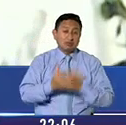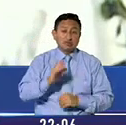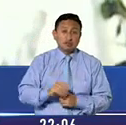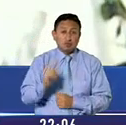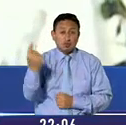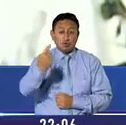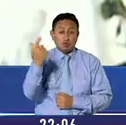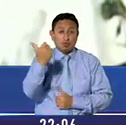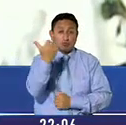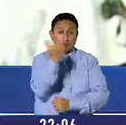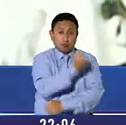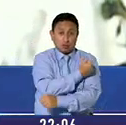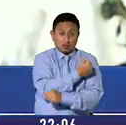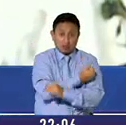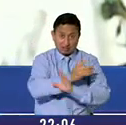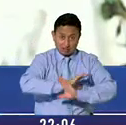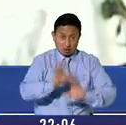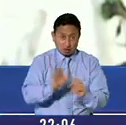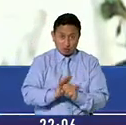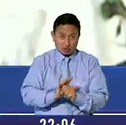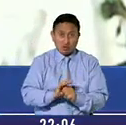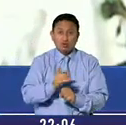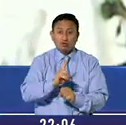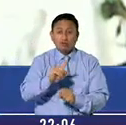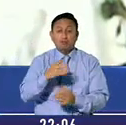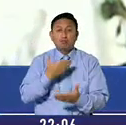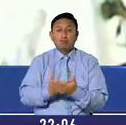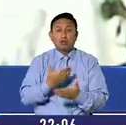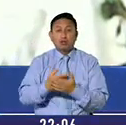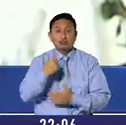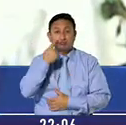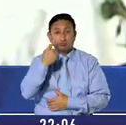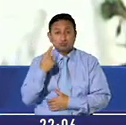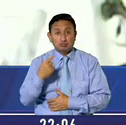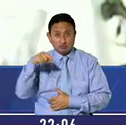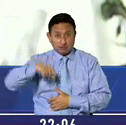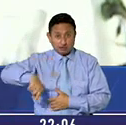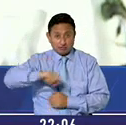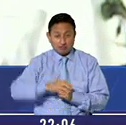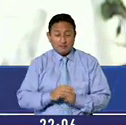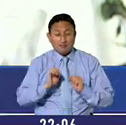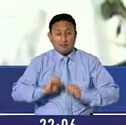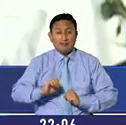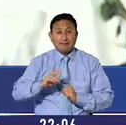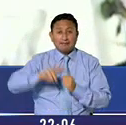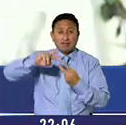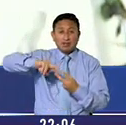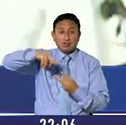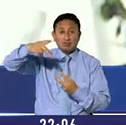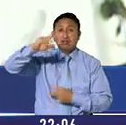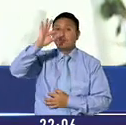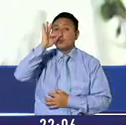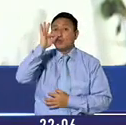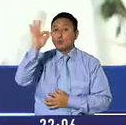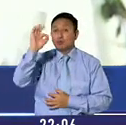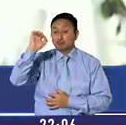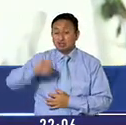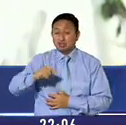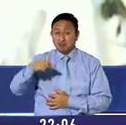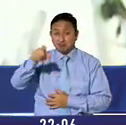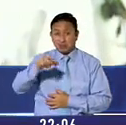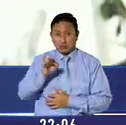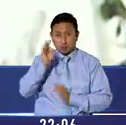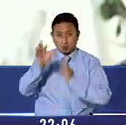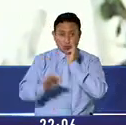a la entrada pruebas de antígenos para ver si son o no transmisores la gente, y además PCR, ¿no? Álvarez afirma que si